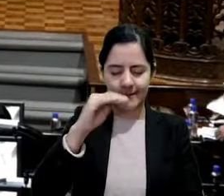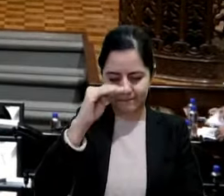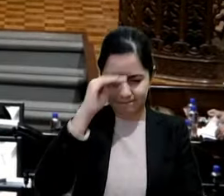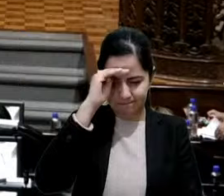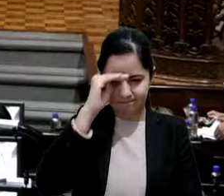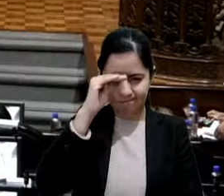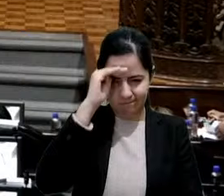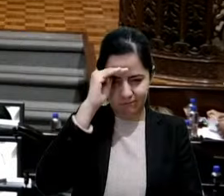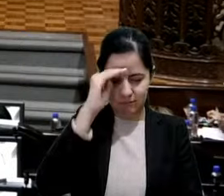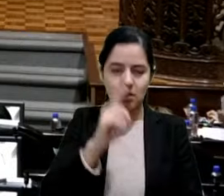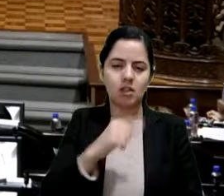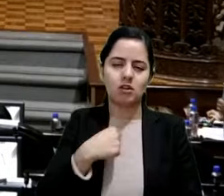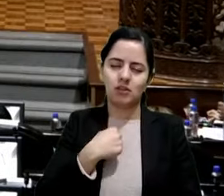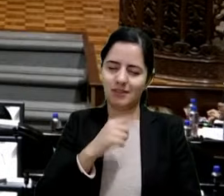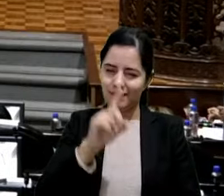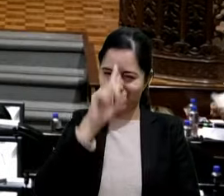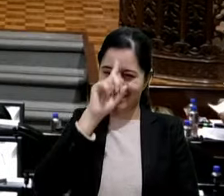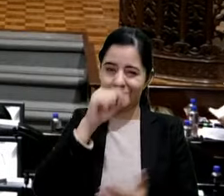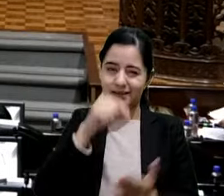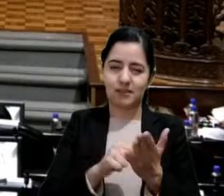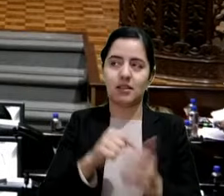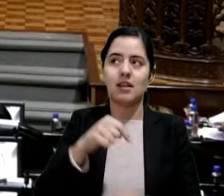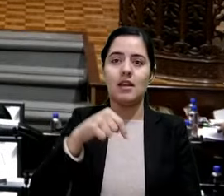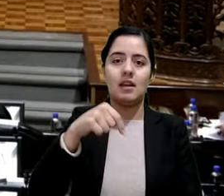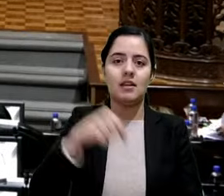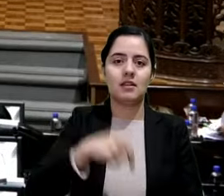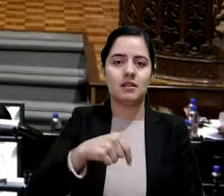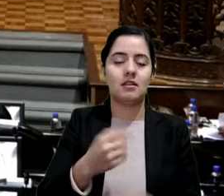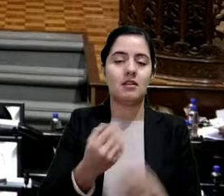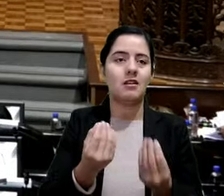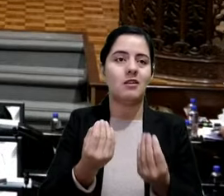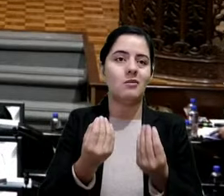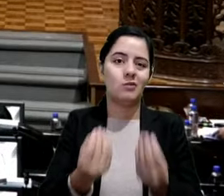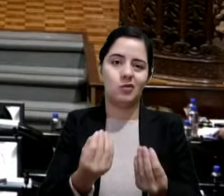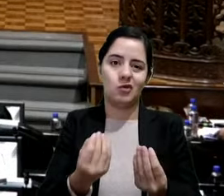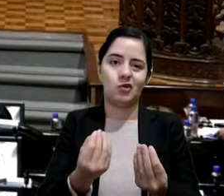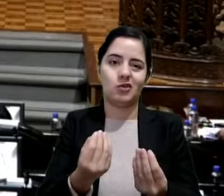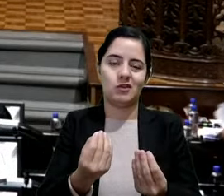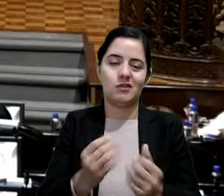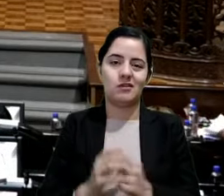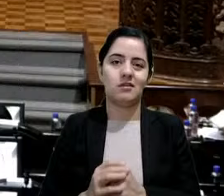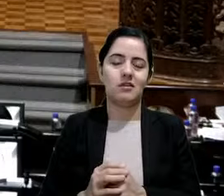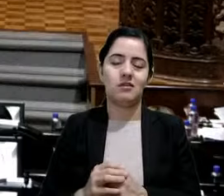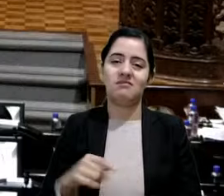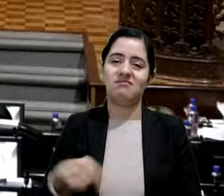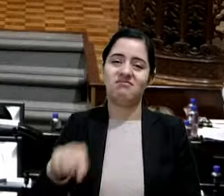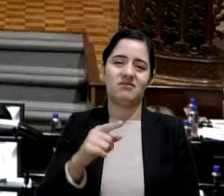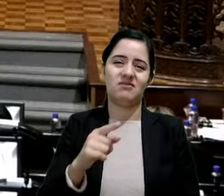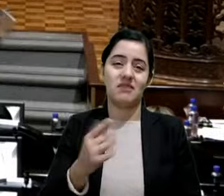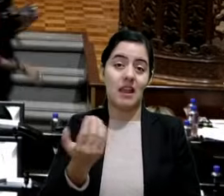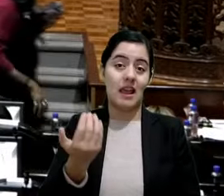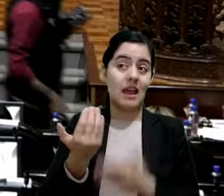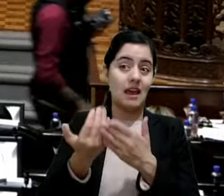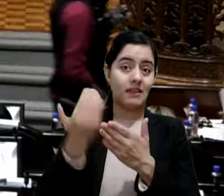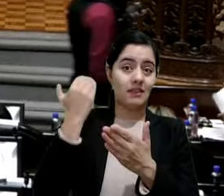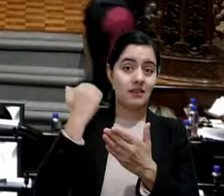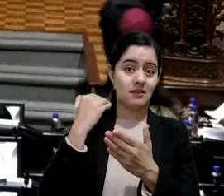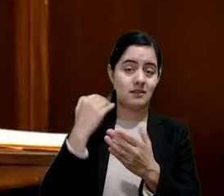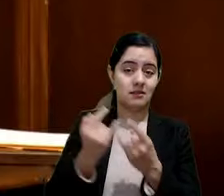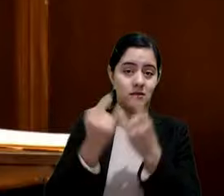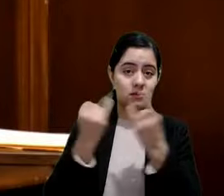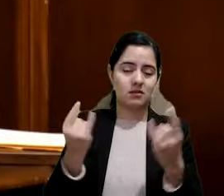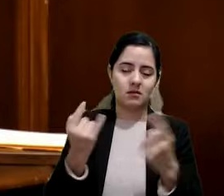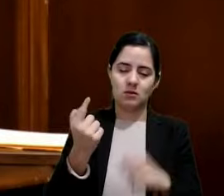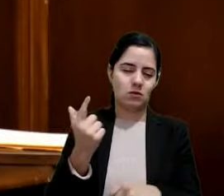sé que aquí a muchas y a muchos no les gusta hablar del pasado, pero